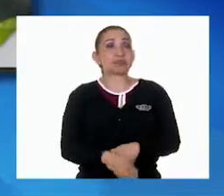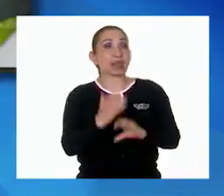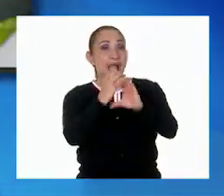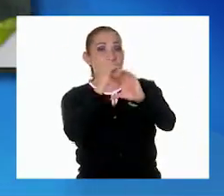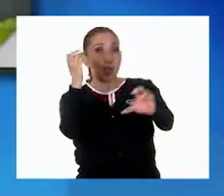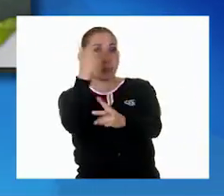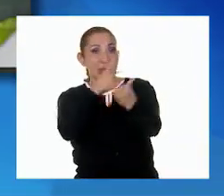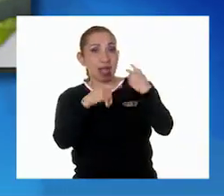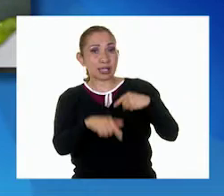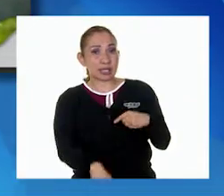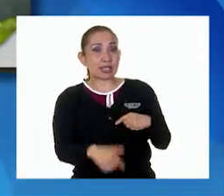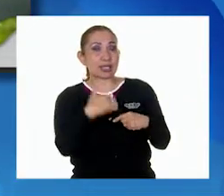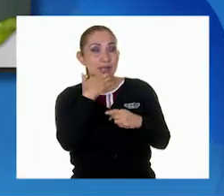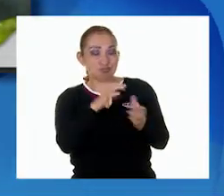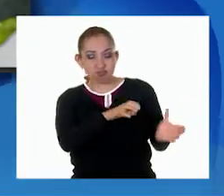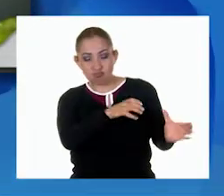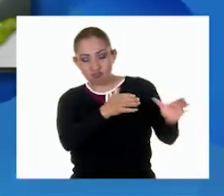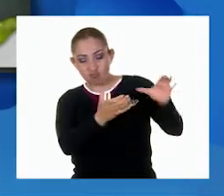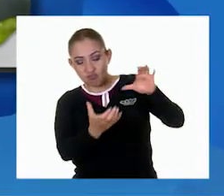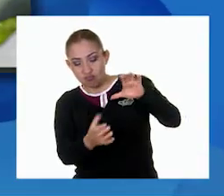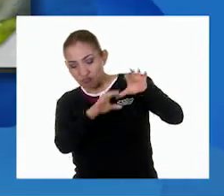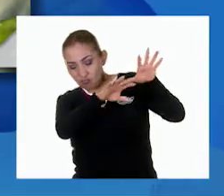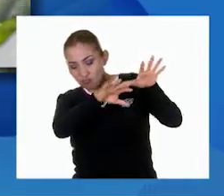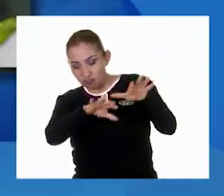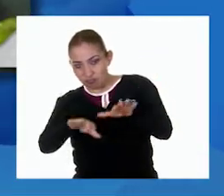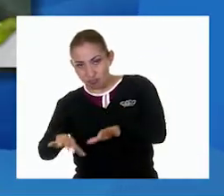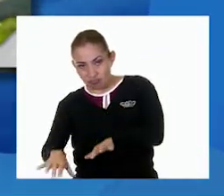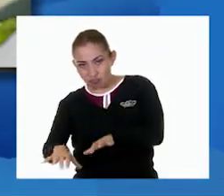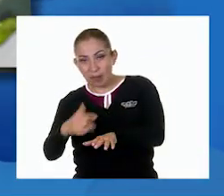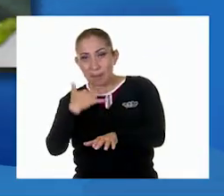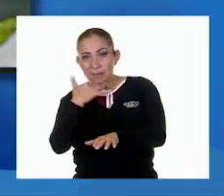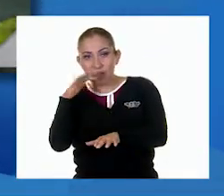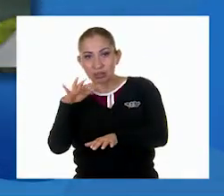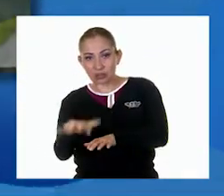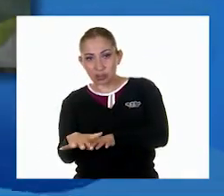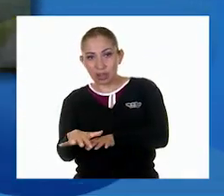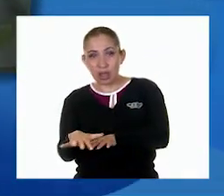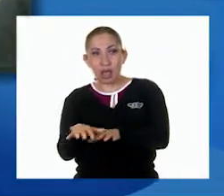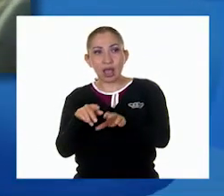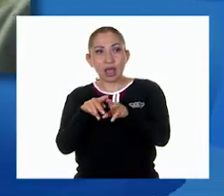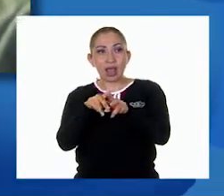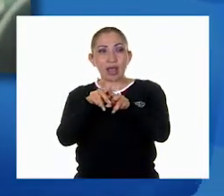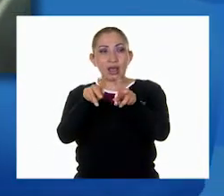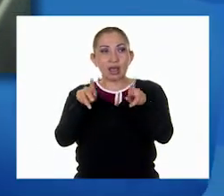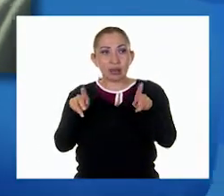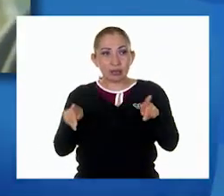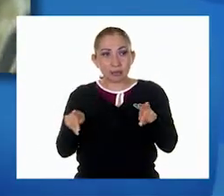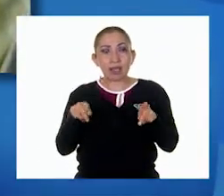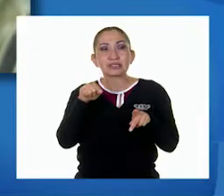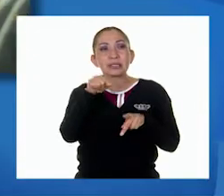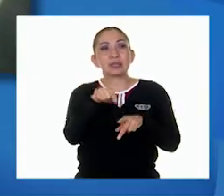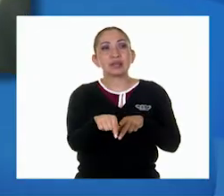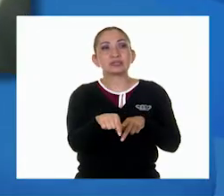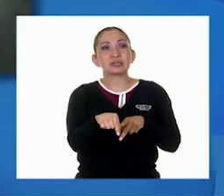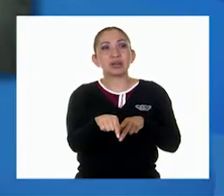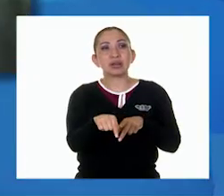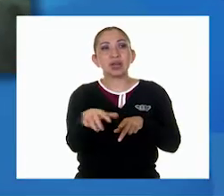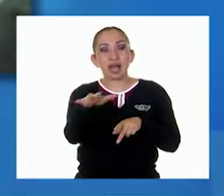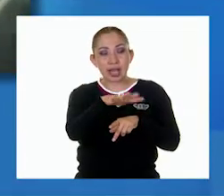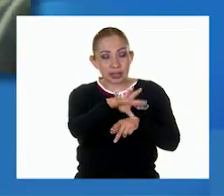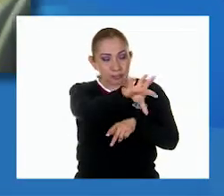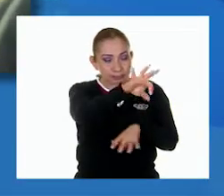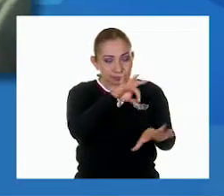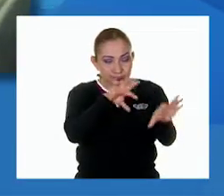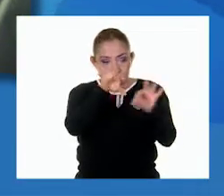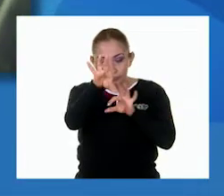camiones, tiran el material, lo inspeccionamos previamente, lo tiramos en la playa y estos materiales los vamos a seleccionar